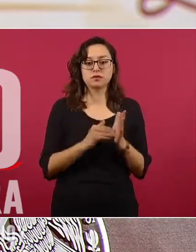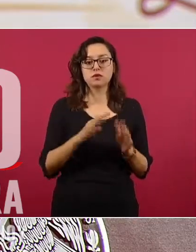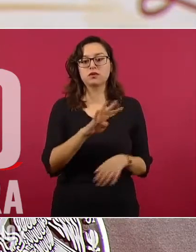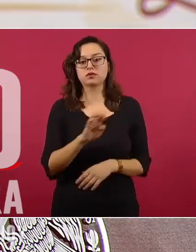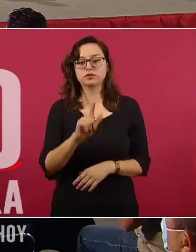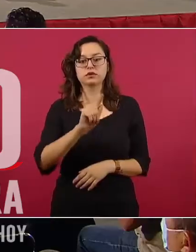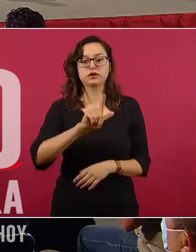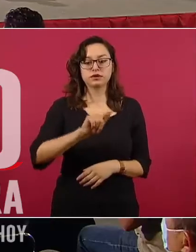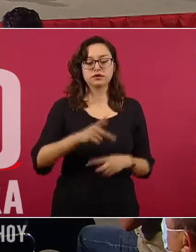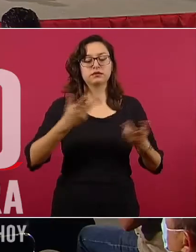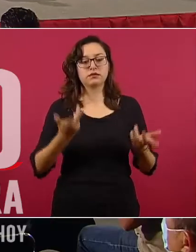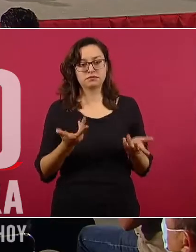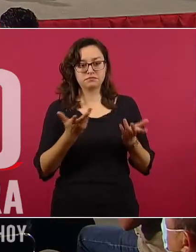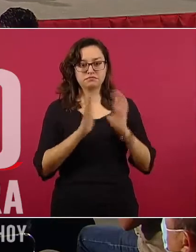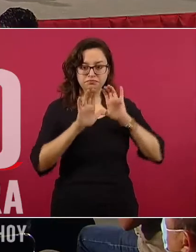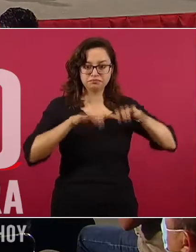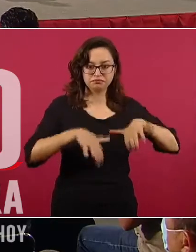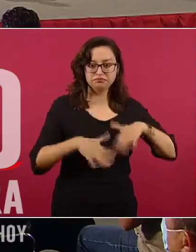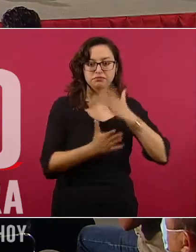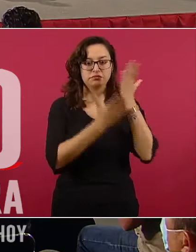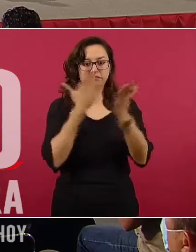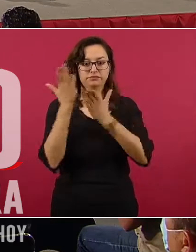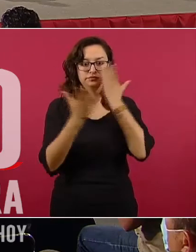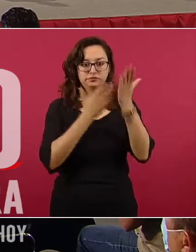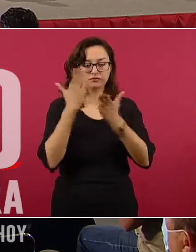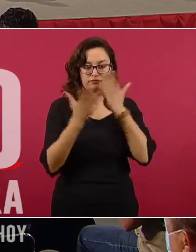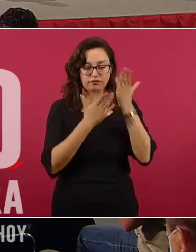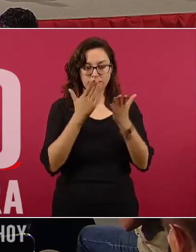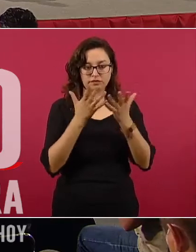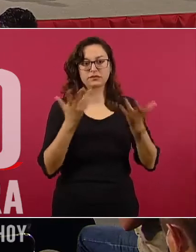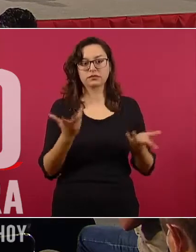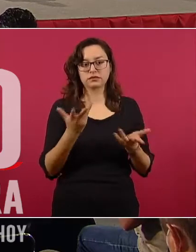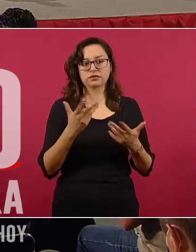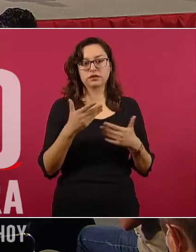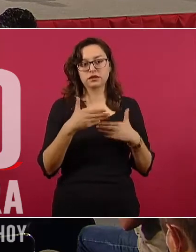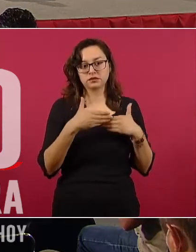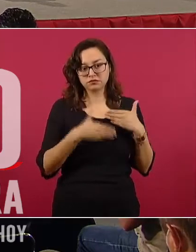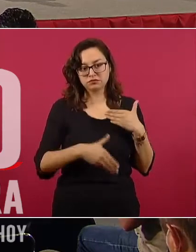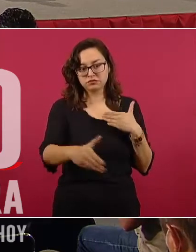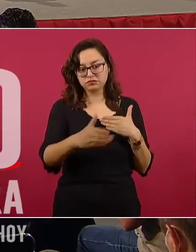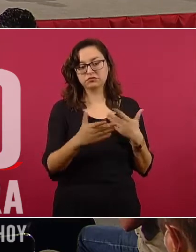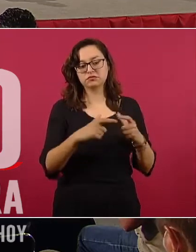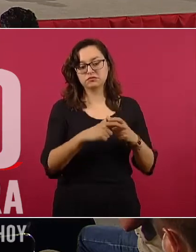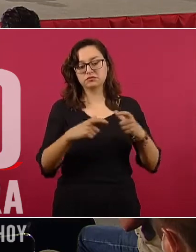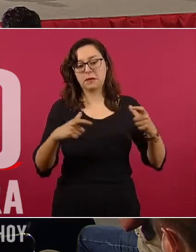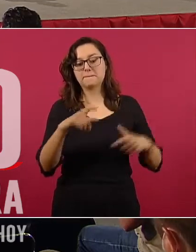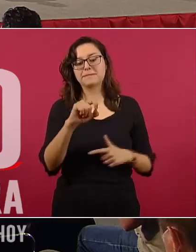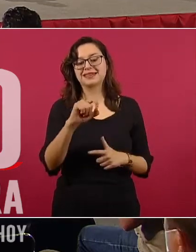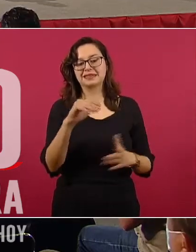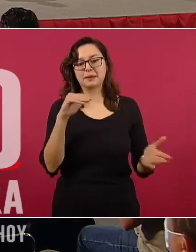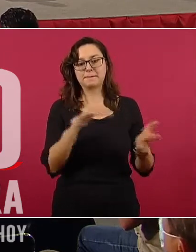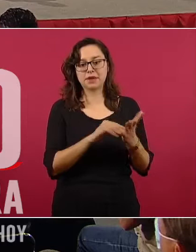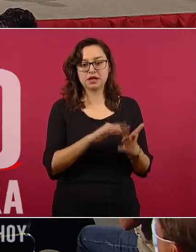49.479 aspirantes para cubrir una plaza cercana a los 20,000, y se aprecia en esto